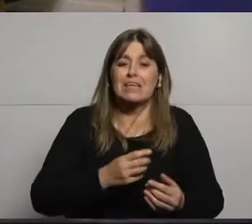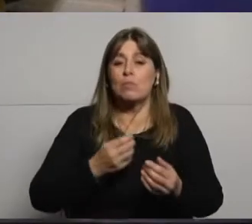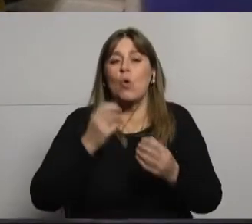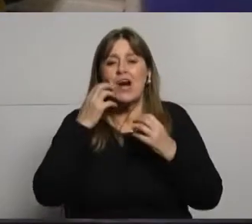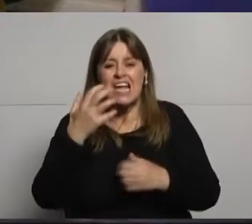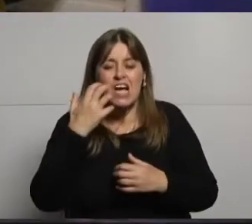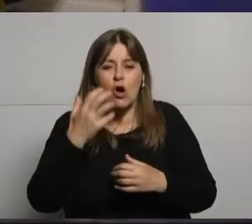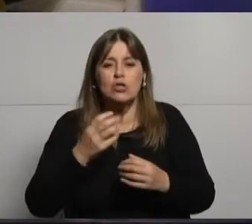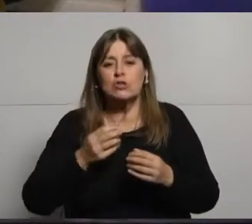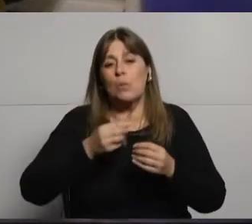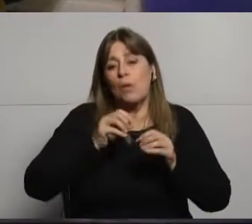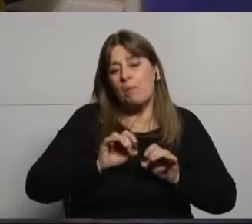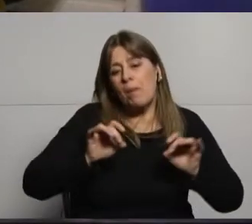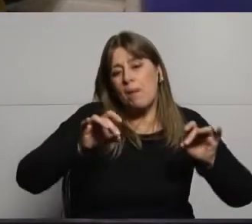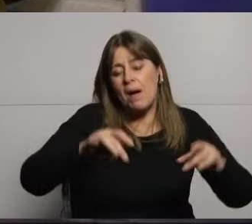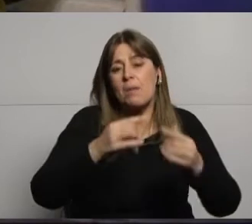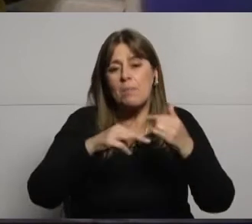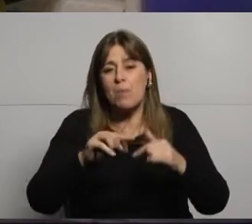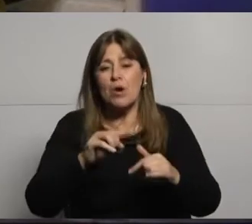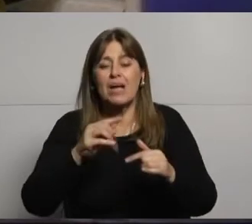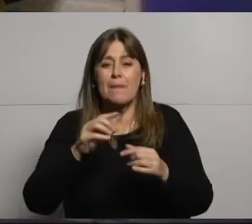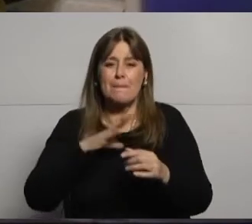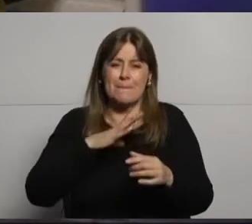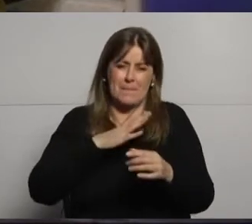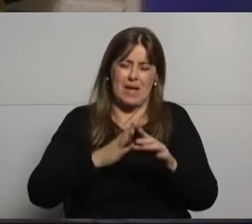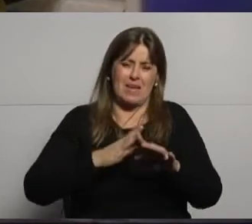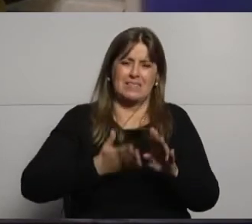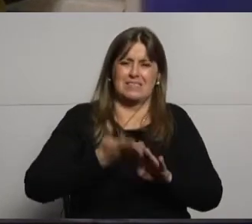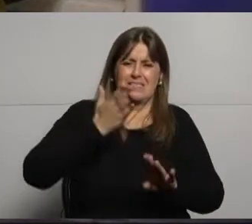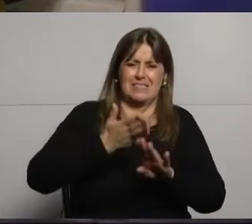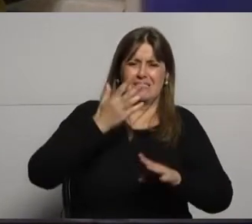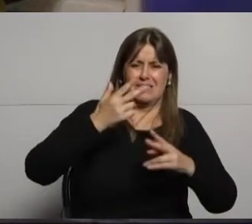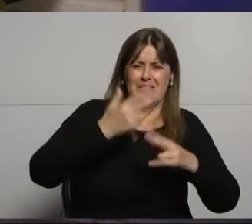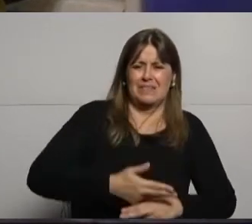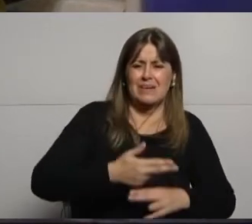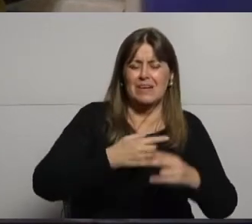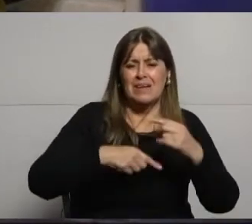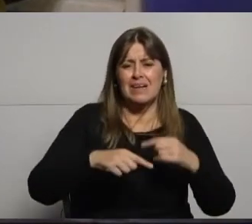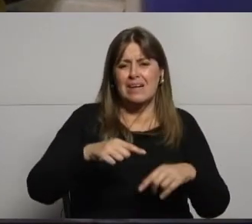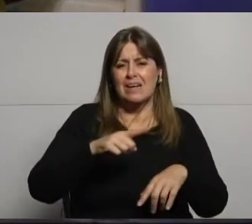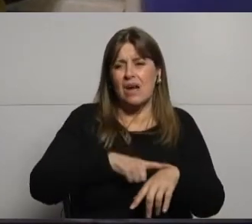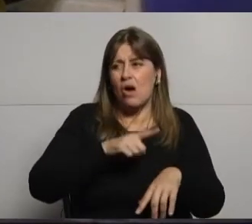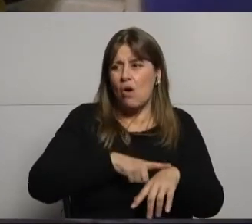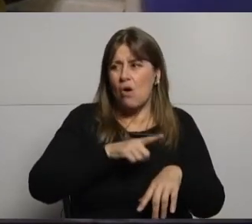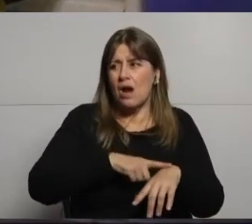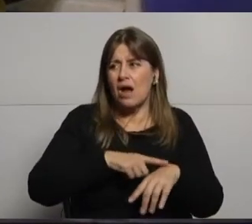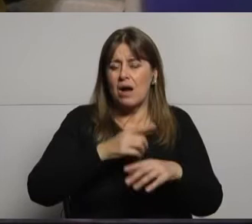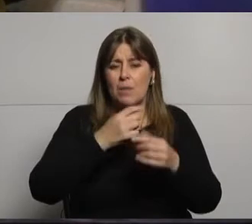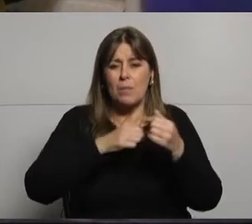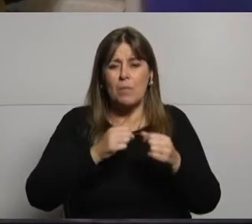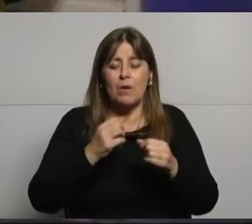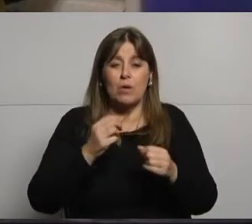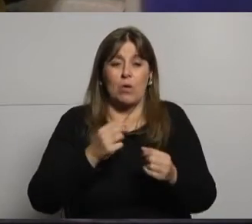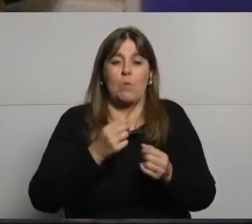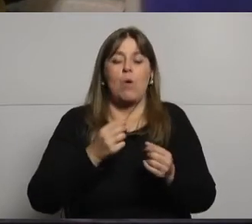focos en ese tipo de poblaciones y además tienen más restricciones a la hora de por lo pronto tener las medidas